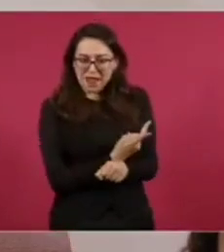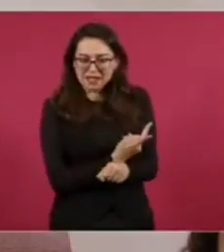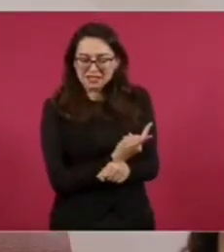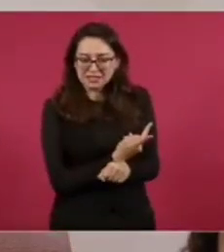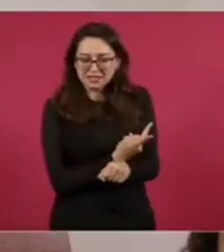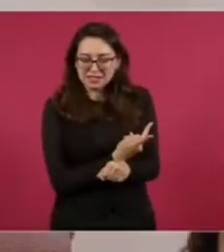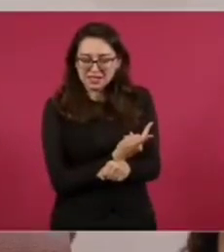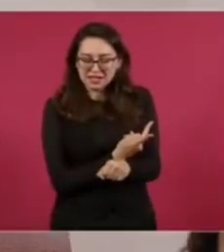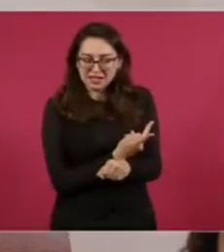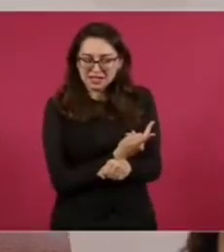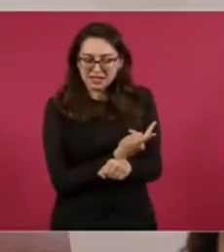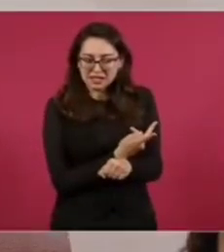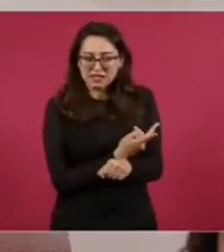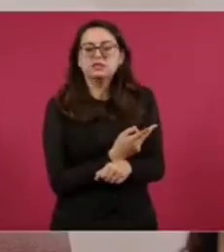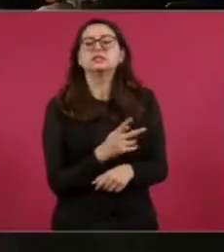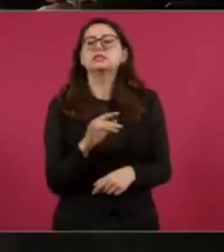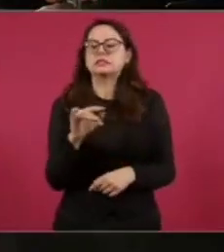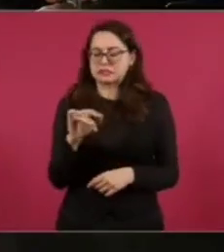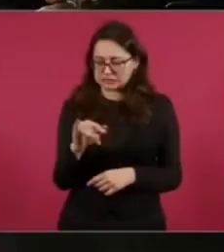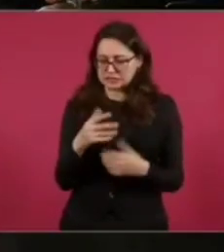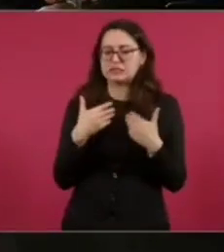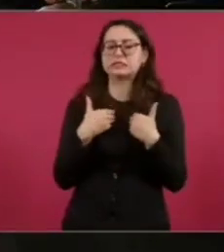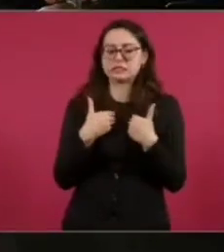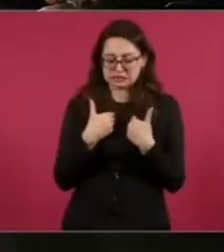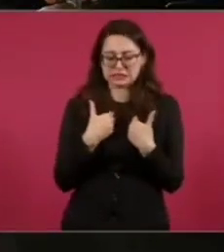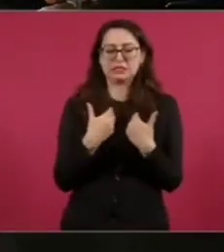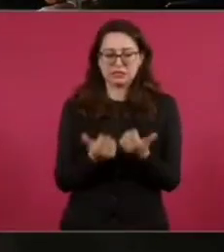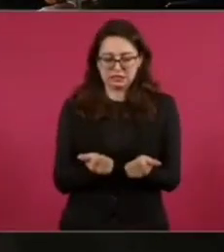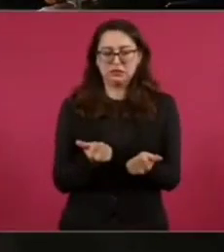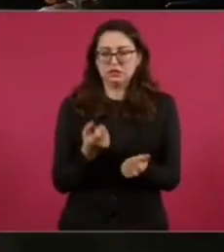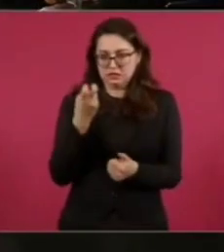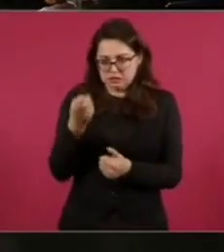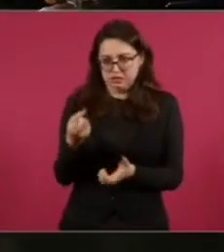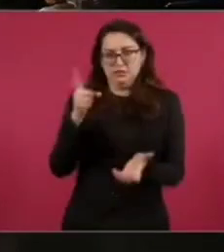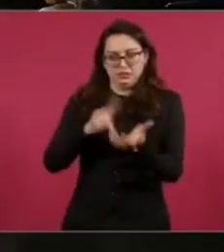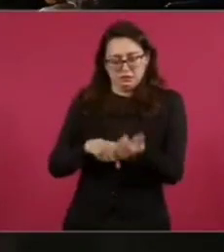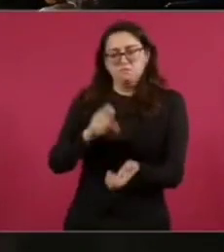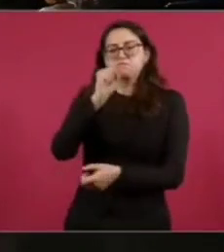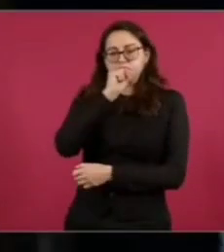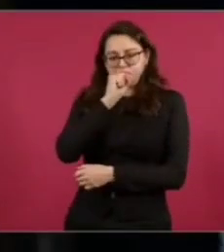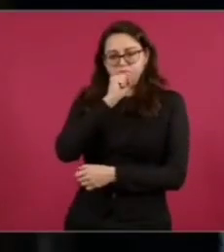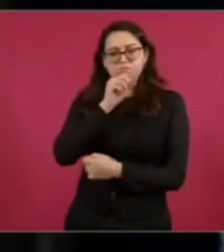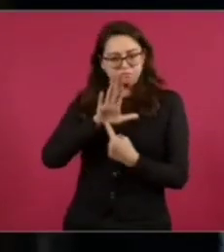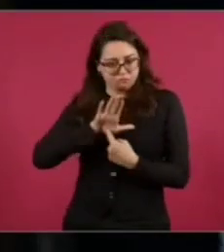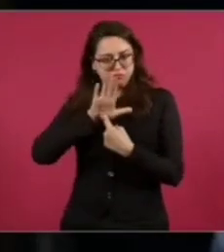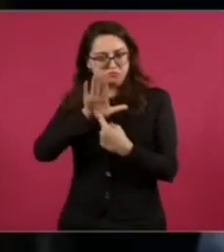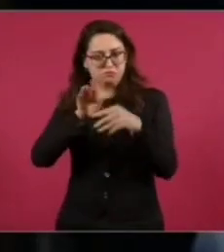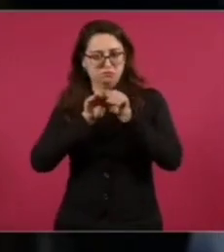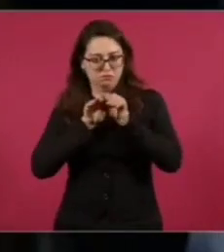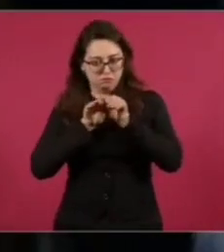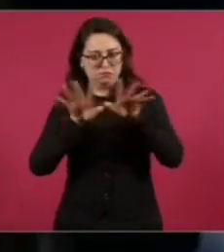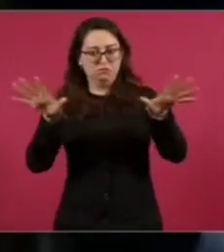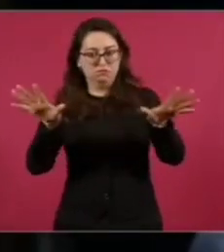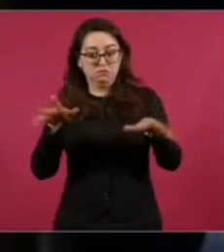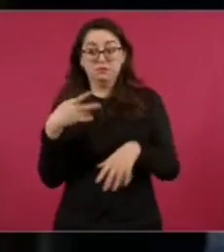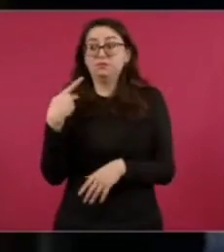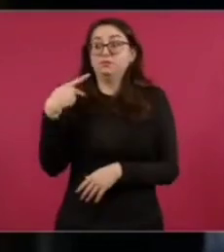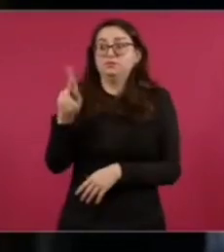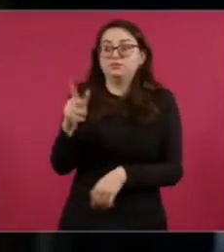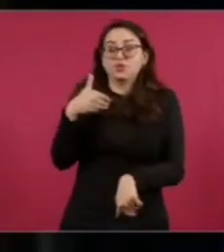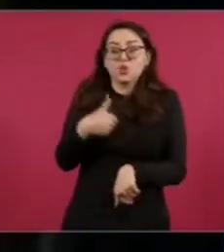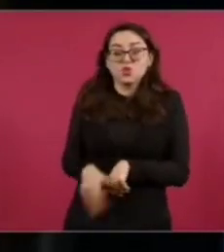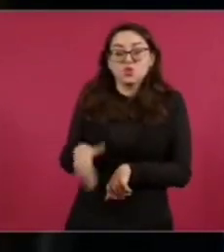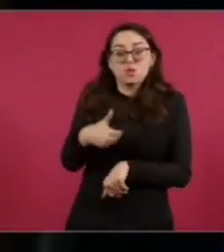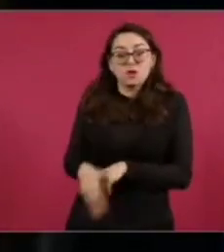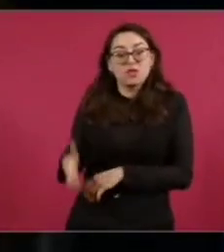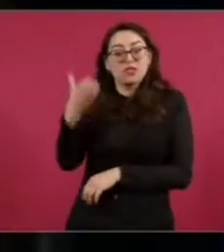Sí, pero yo entiendo el contenido de la carta, yo lo entiendo. Sí. Pero haber dado a